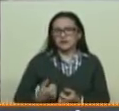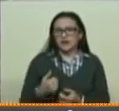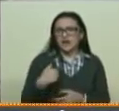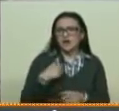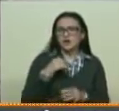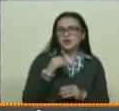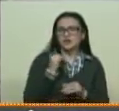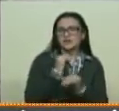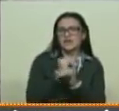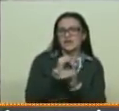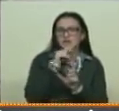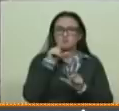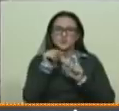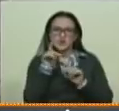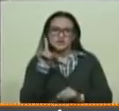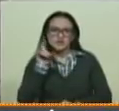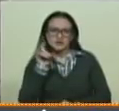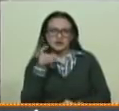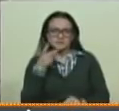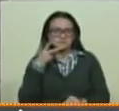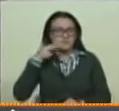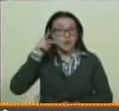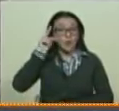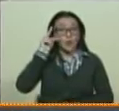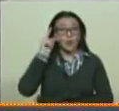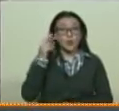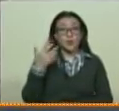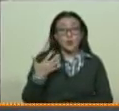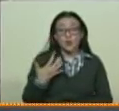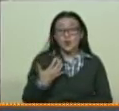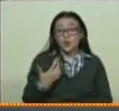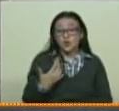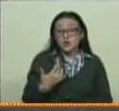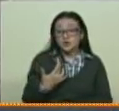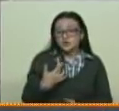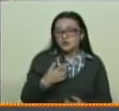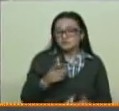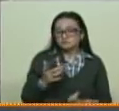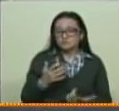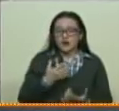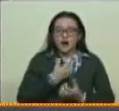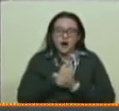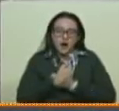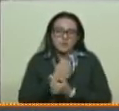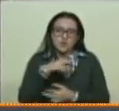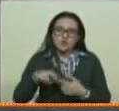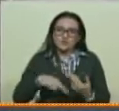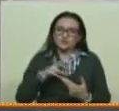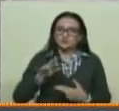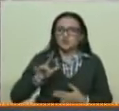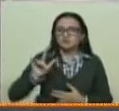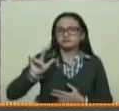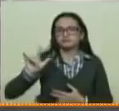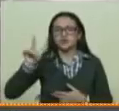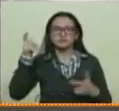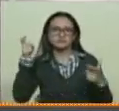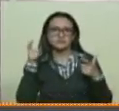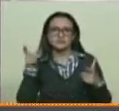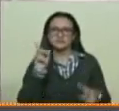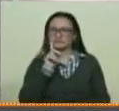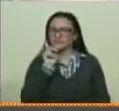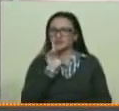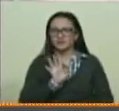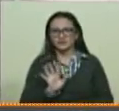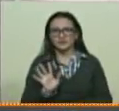sociales, fingiendo un supuesto apego a la patria de la revolución venezolana.